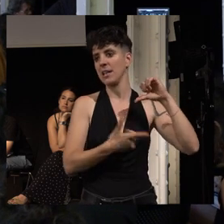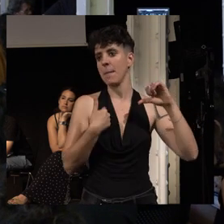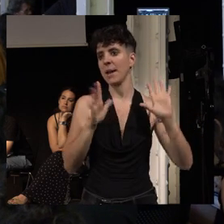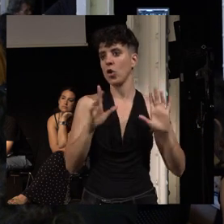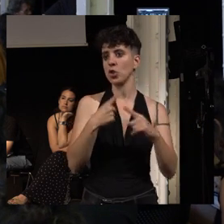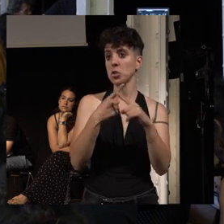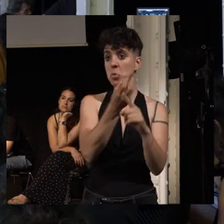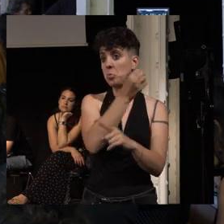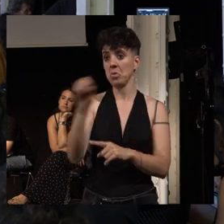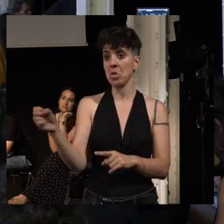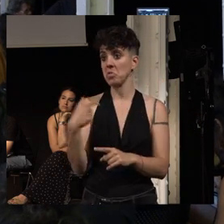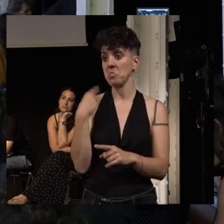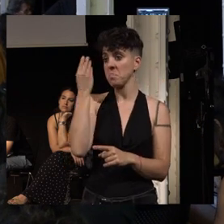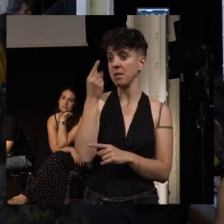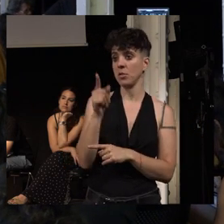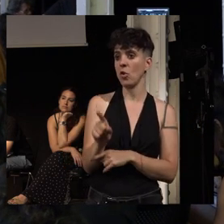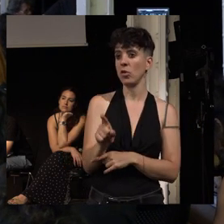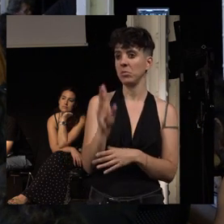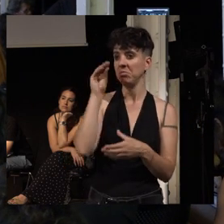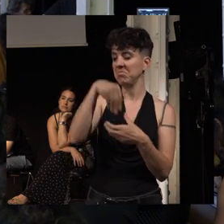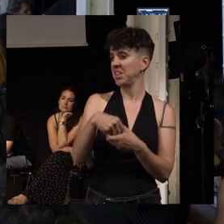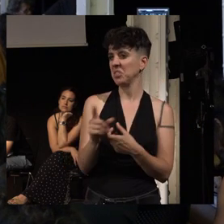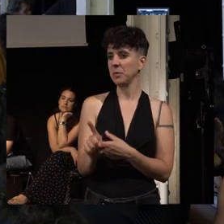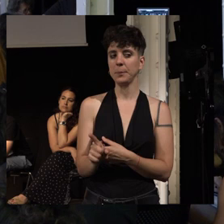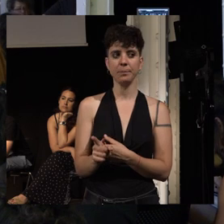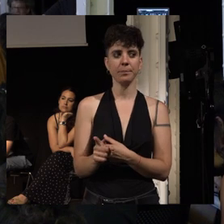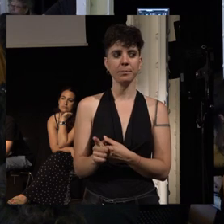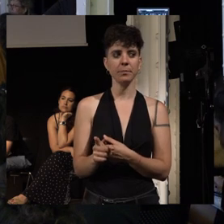sexuales no nos consideran, ¿sí? Entonces,